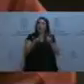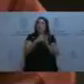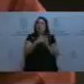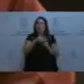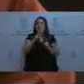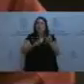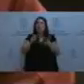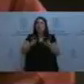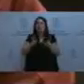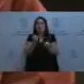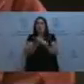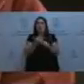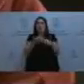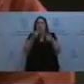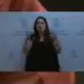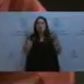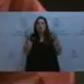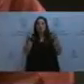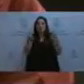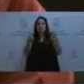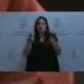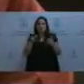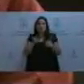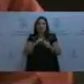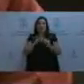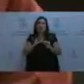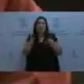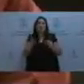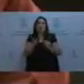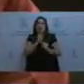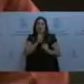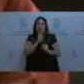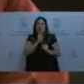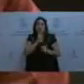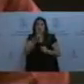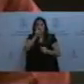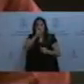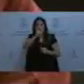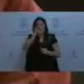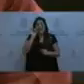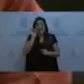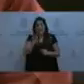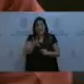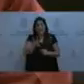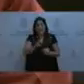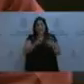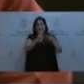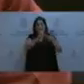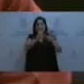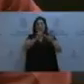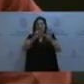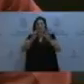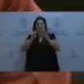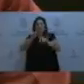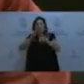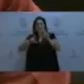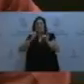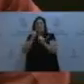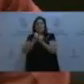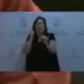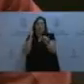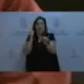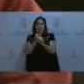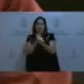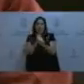empleados públicos en estas instalaciones. Le diré que en este año 2015 son 66 los trabajadores que